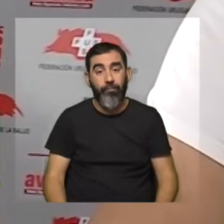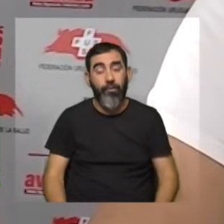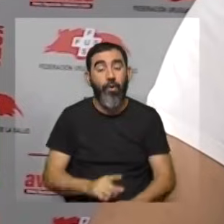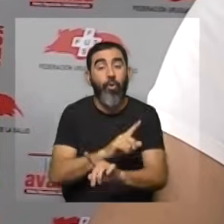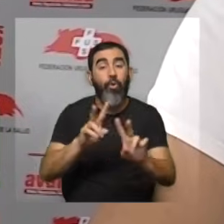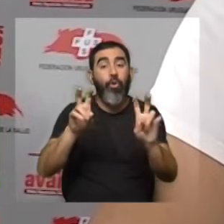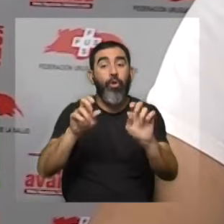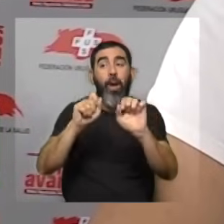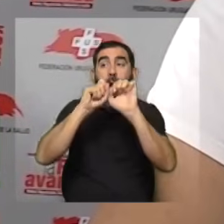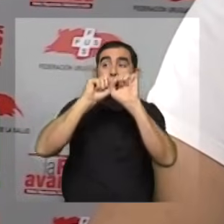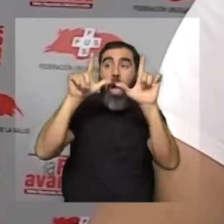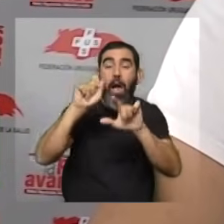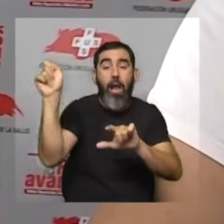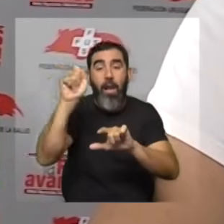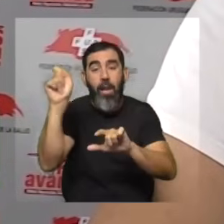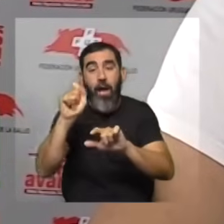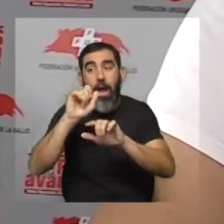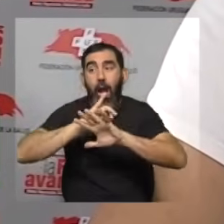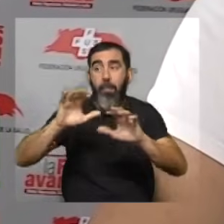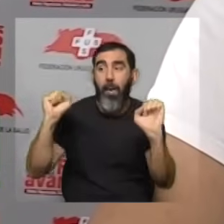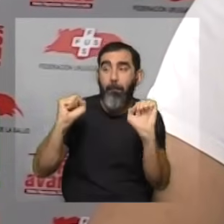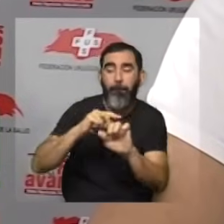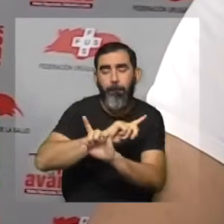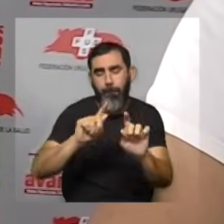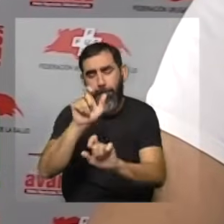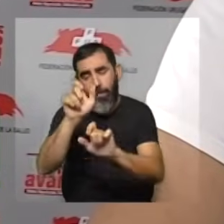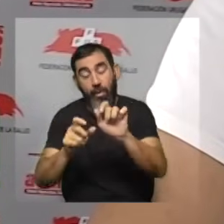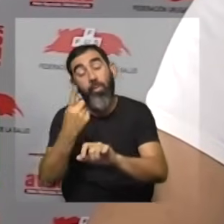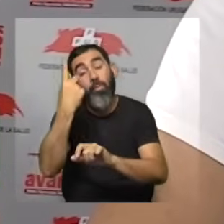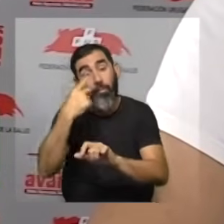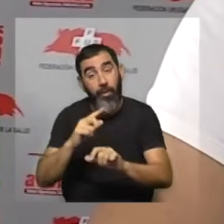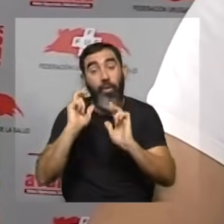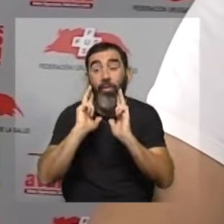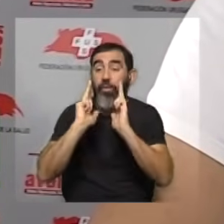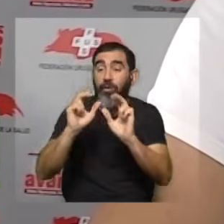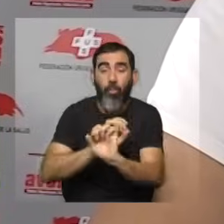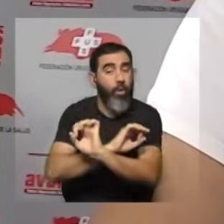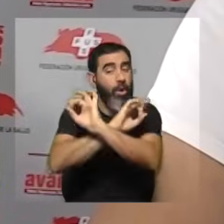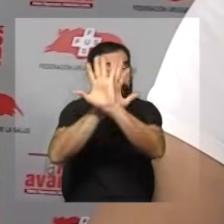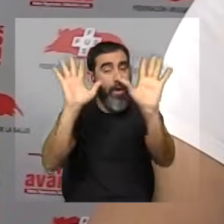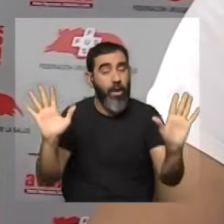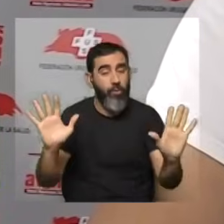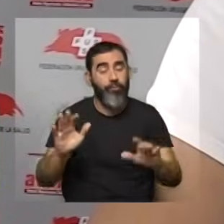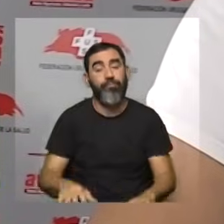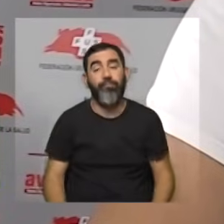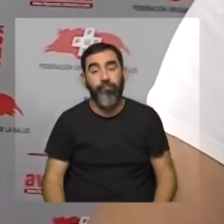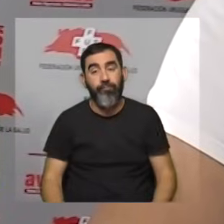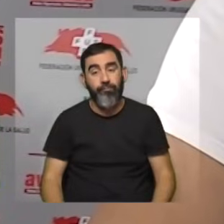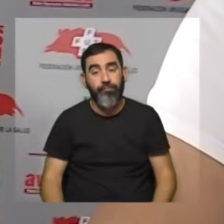cuestión de alarma pública que queremos sembrar, pero debemos decir las cosas por su nombre, con